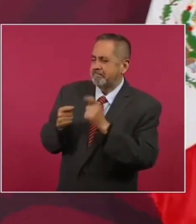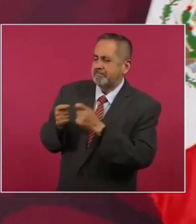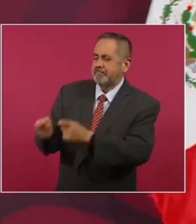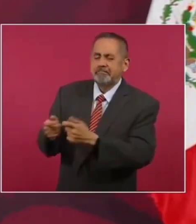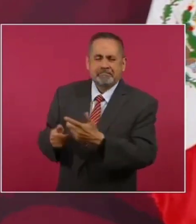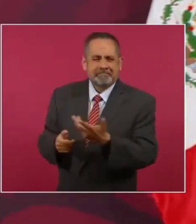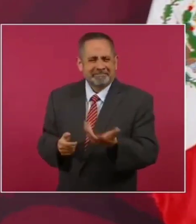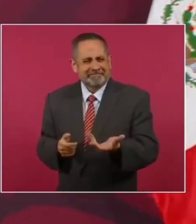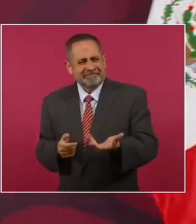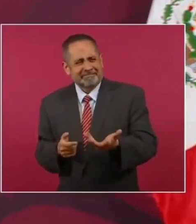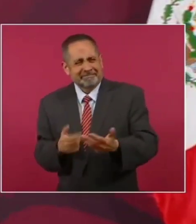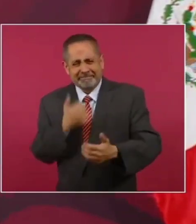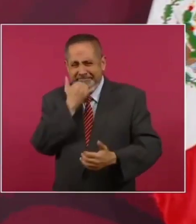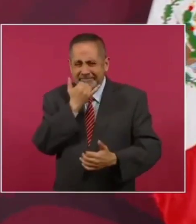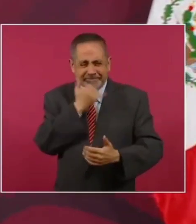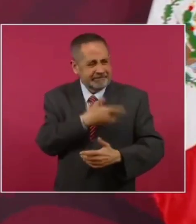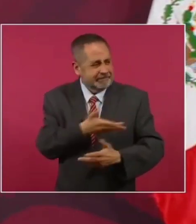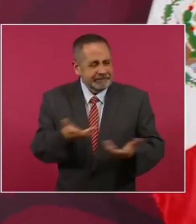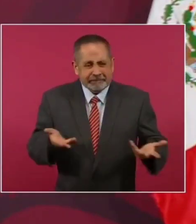Y así,